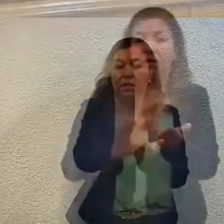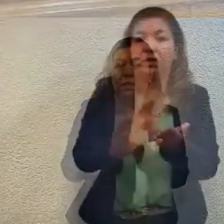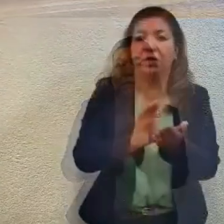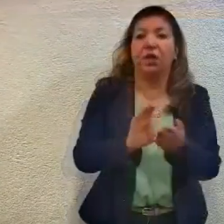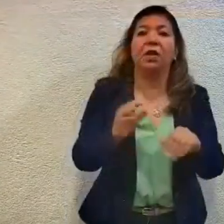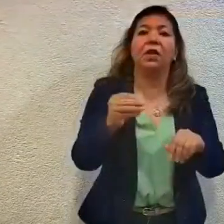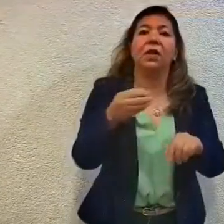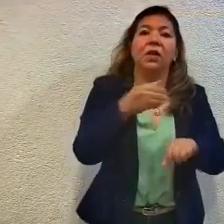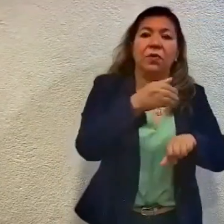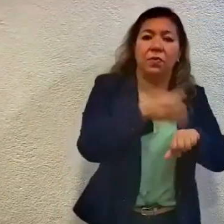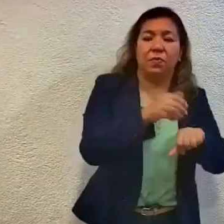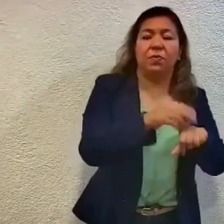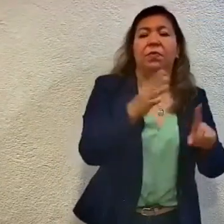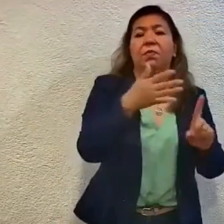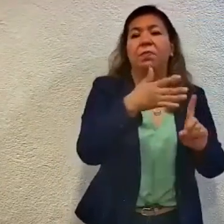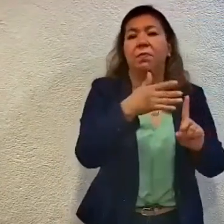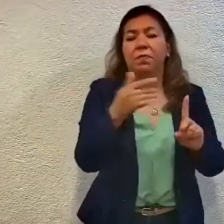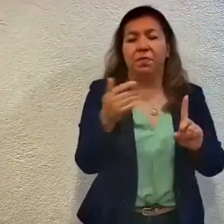se acumula el expediente